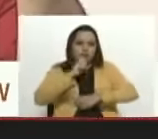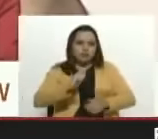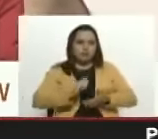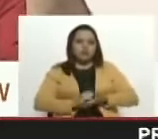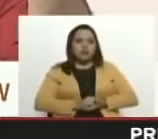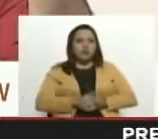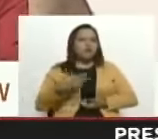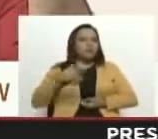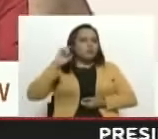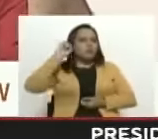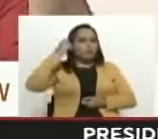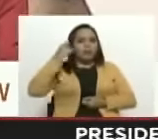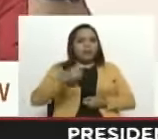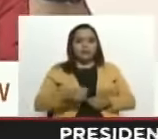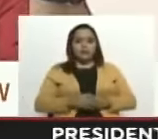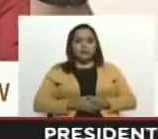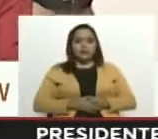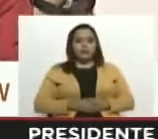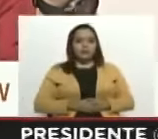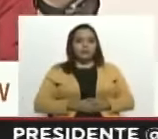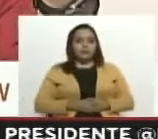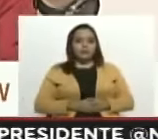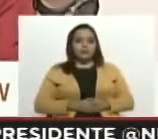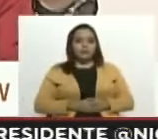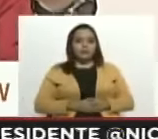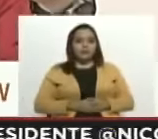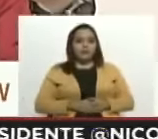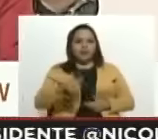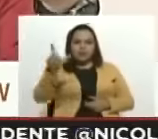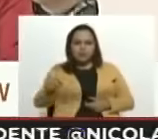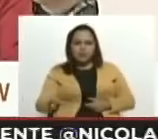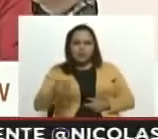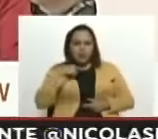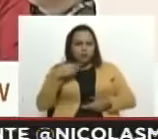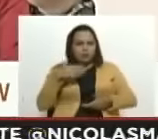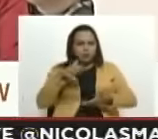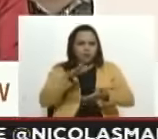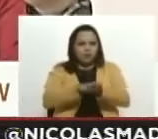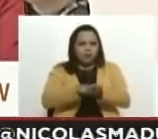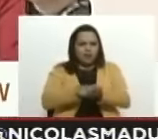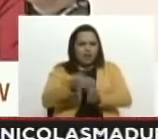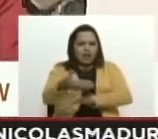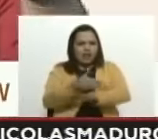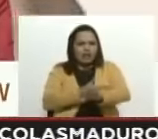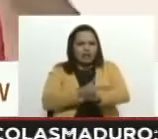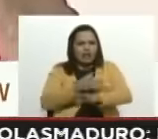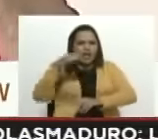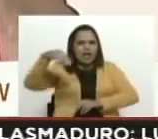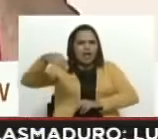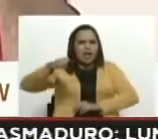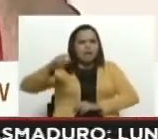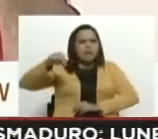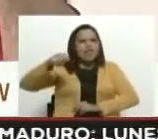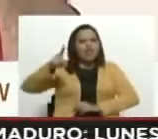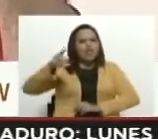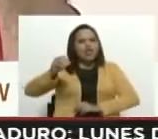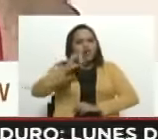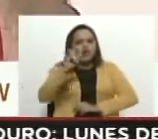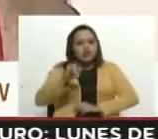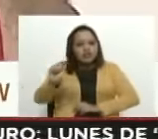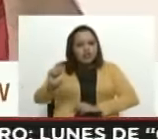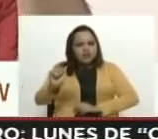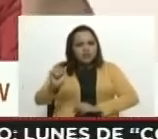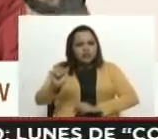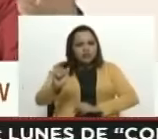Yo recuerdo que un difunto, Enrique Mendoza, era un experto en fraude.